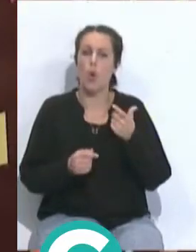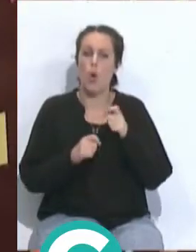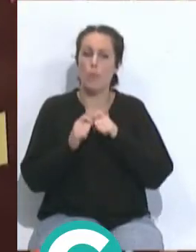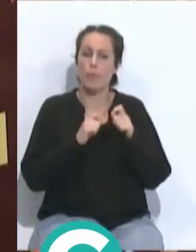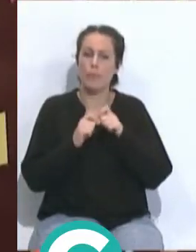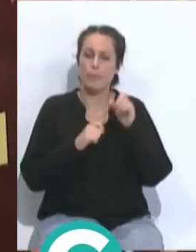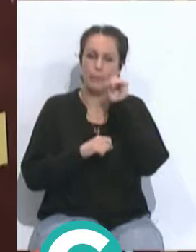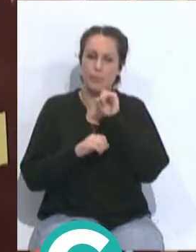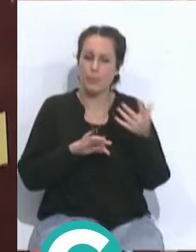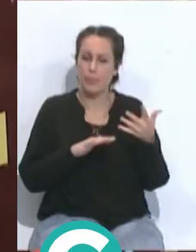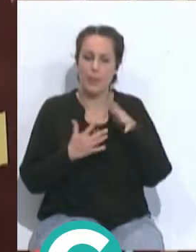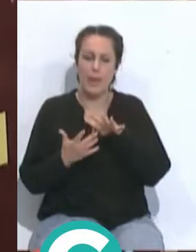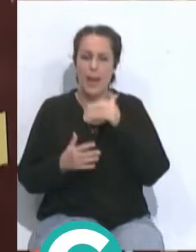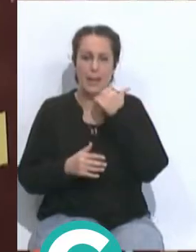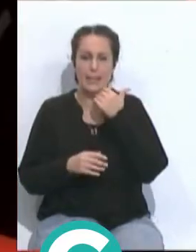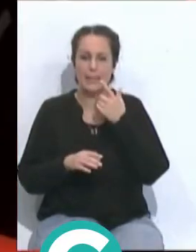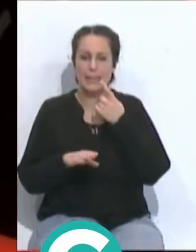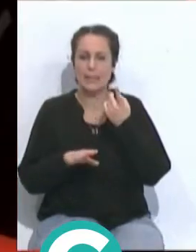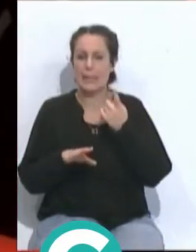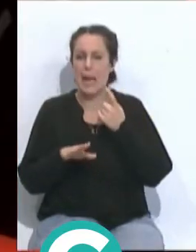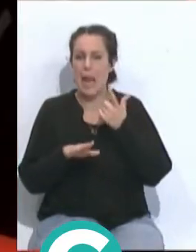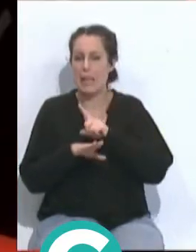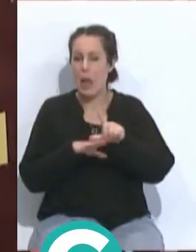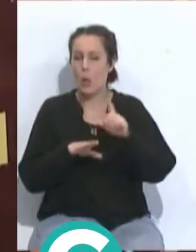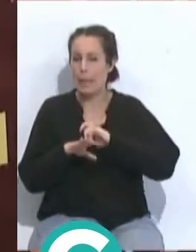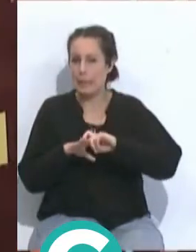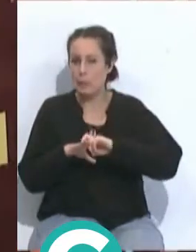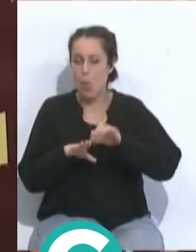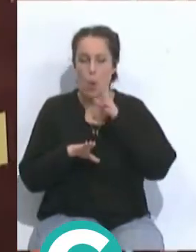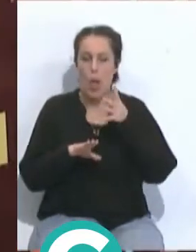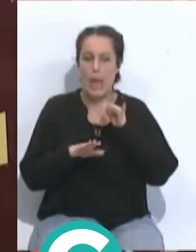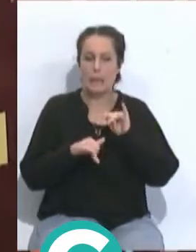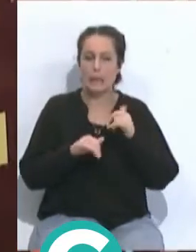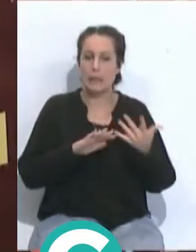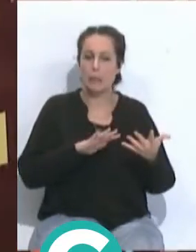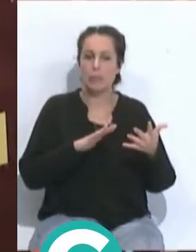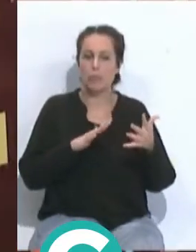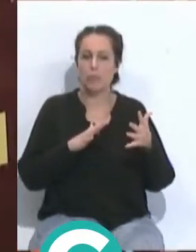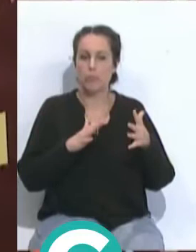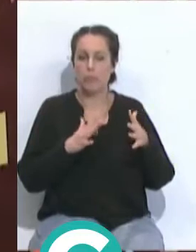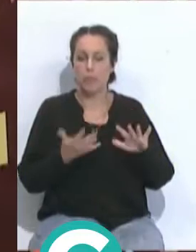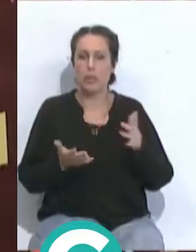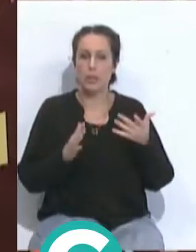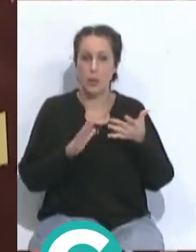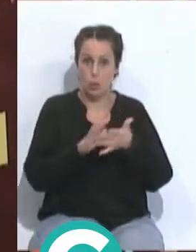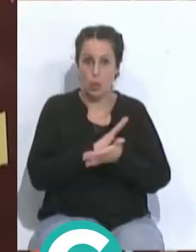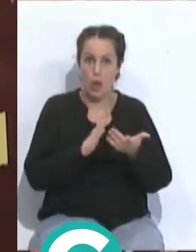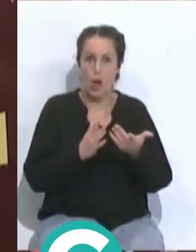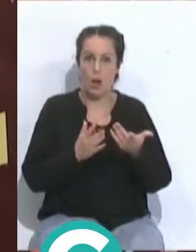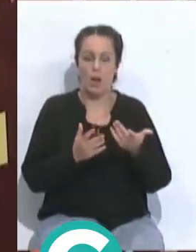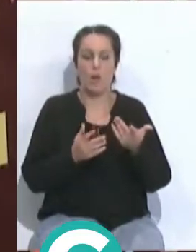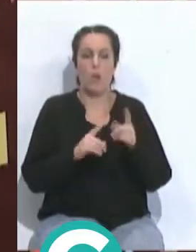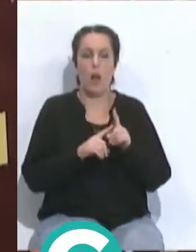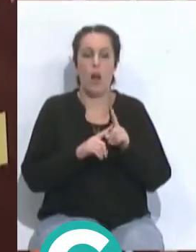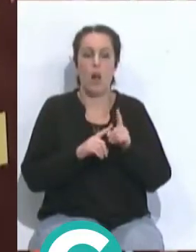periodismo cantado a casi un género literario, Cristina? Porque hay una evolución a la hora de hacer más